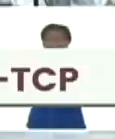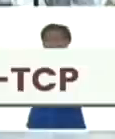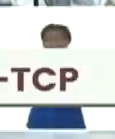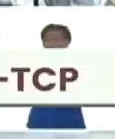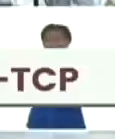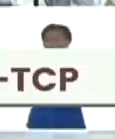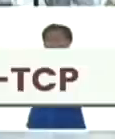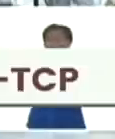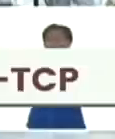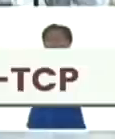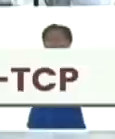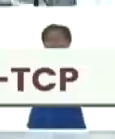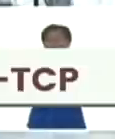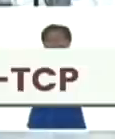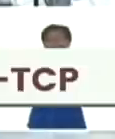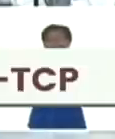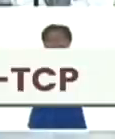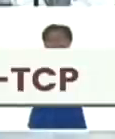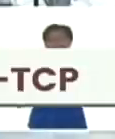invasiones